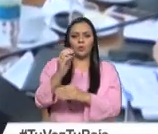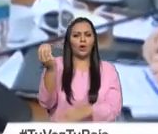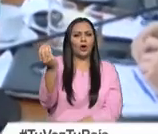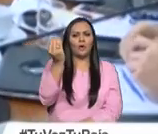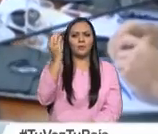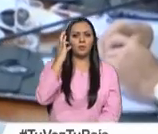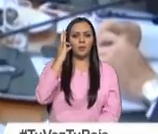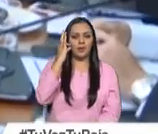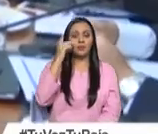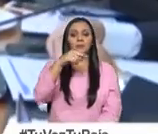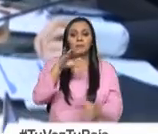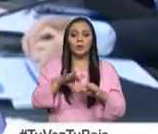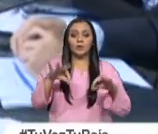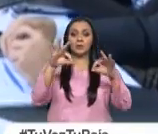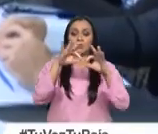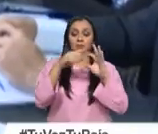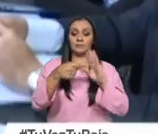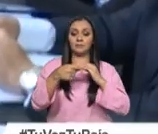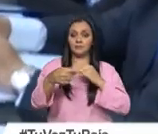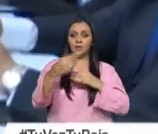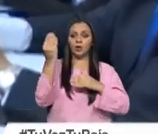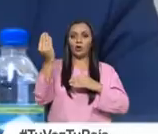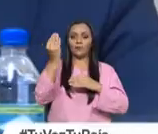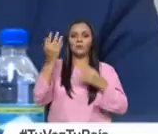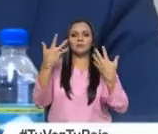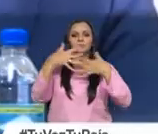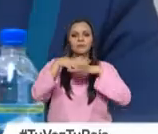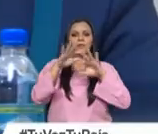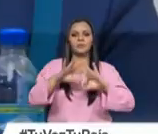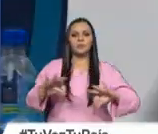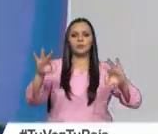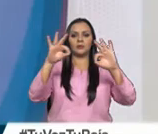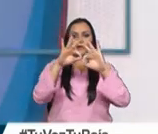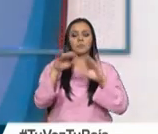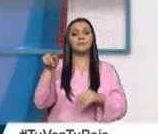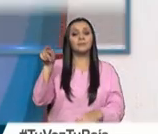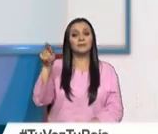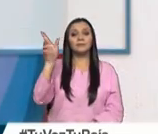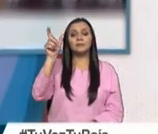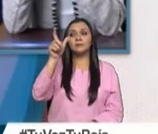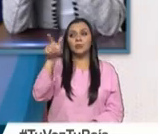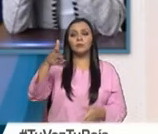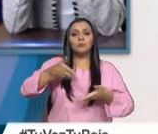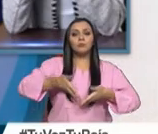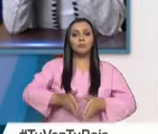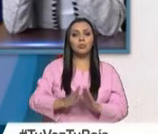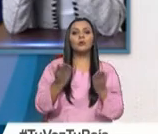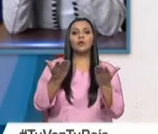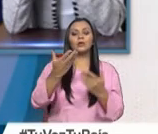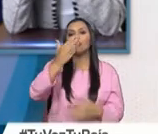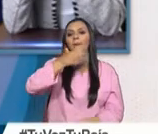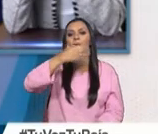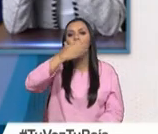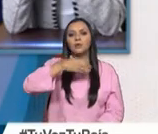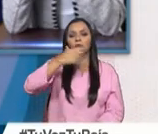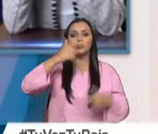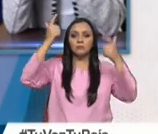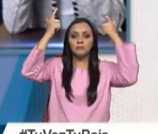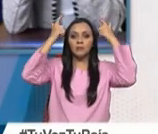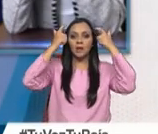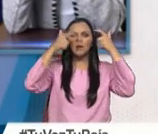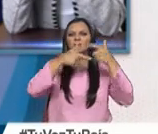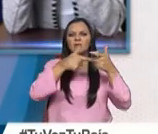más que el rol de la mujer y de los jóvenes en el país es fundamental. Sandra Naranjo, quien nació en la ciudad de Ambato, se graduó con honores en